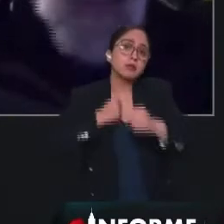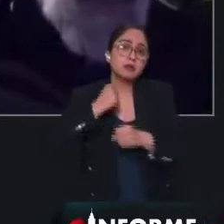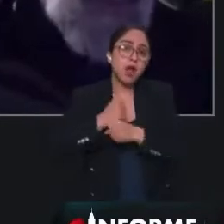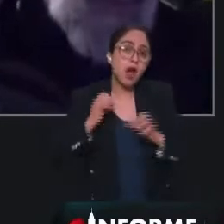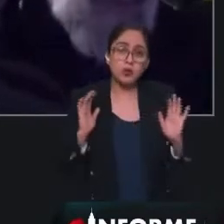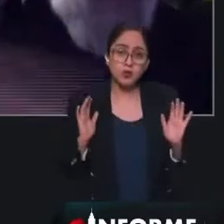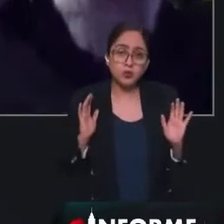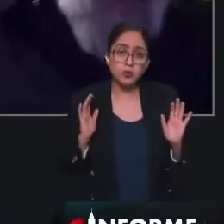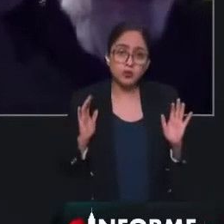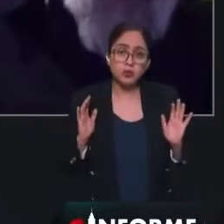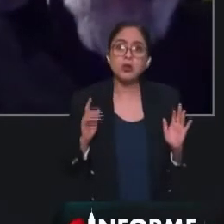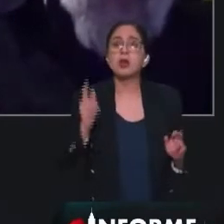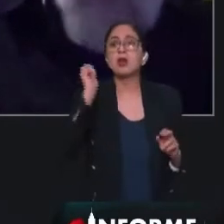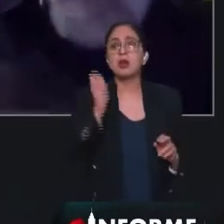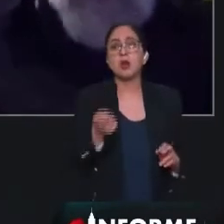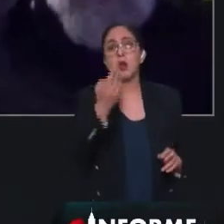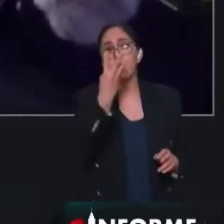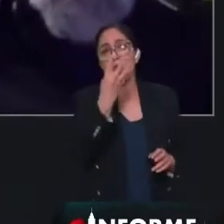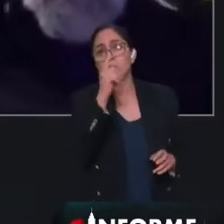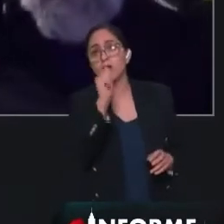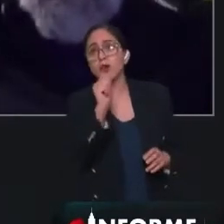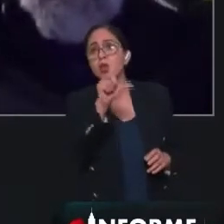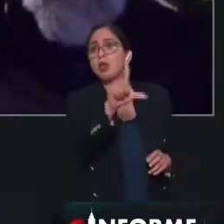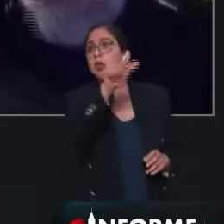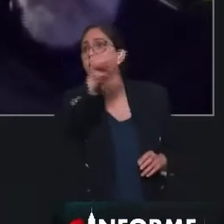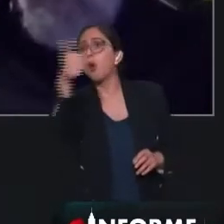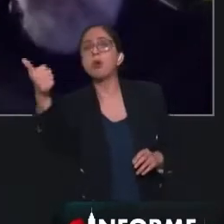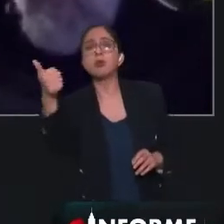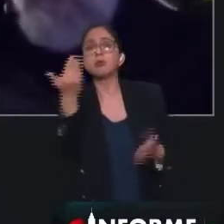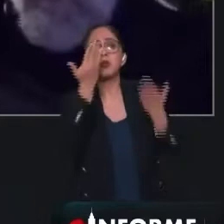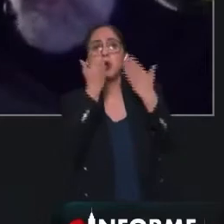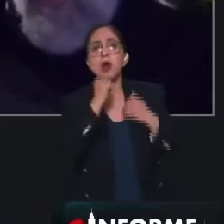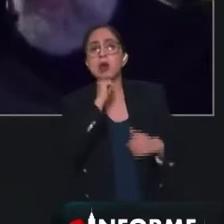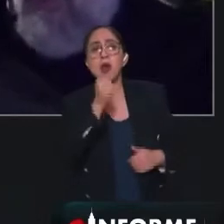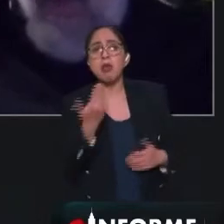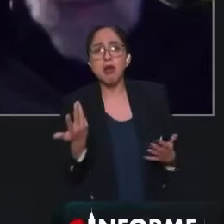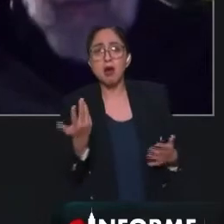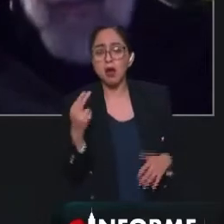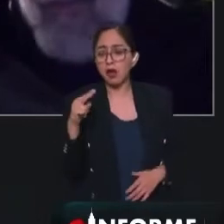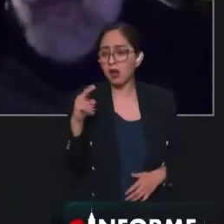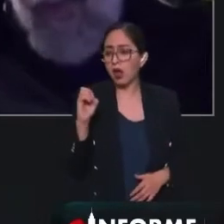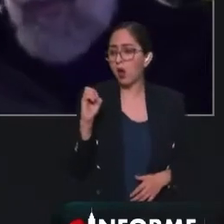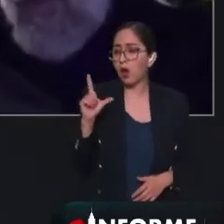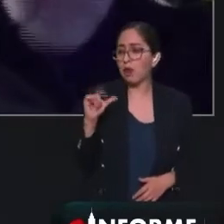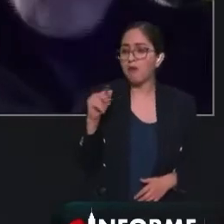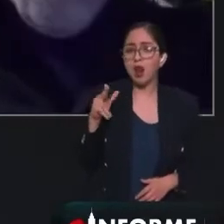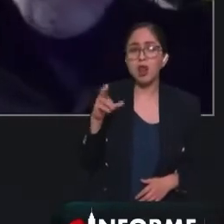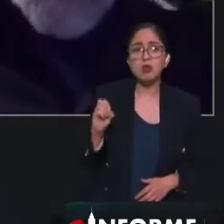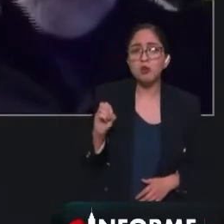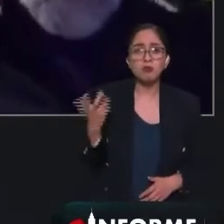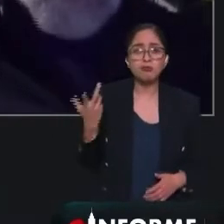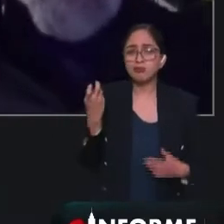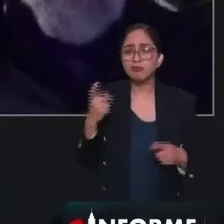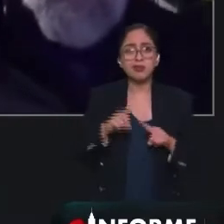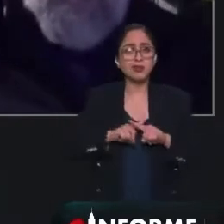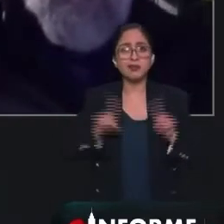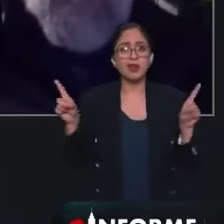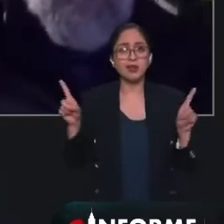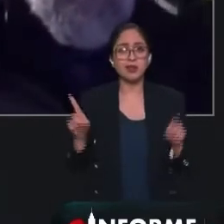porque lo cierto es que del otro lado de la 4T no hay nada. El neoliberalismo es totalmente disfuncional.